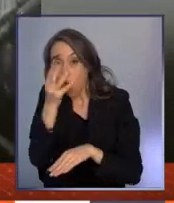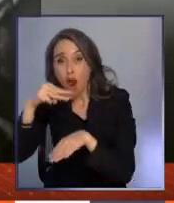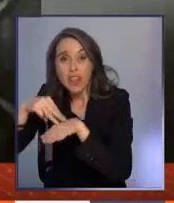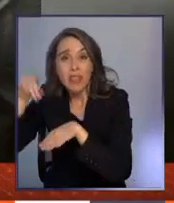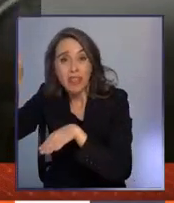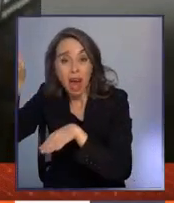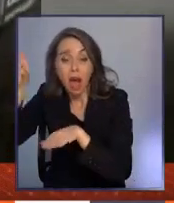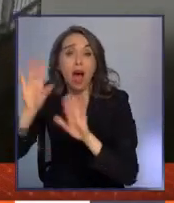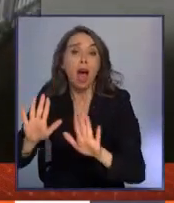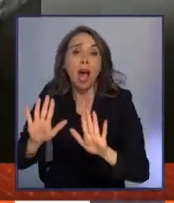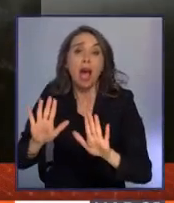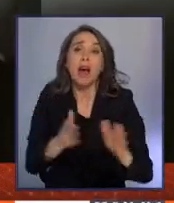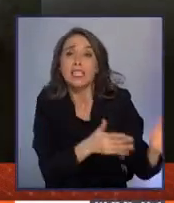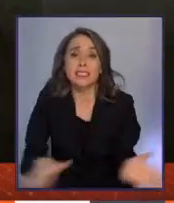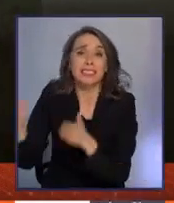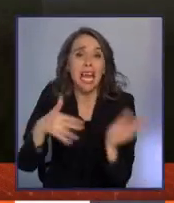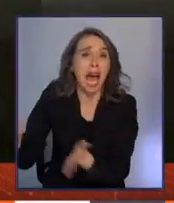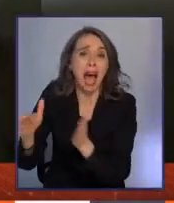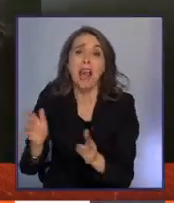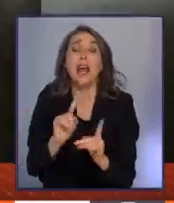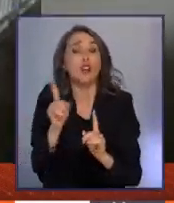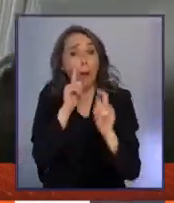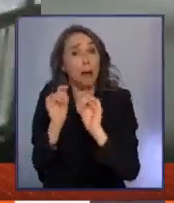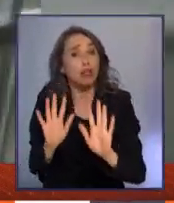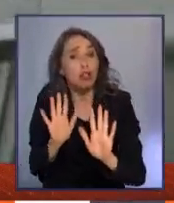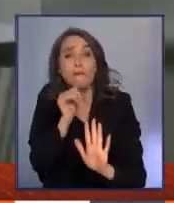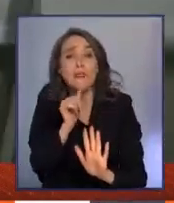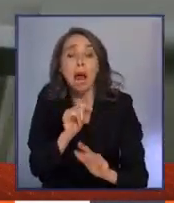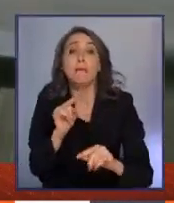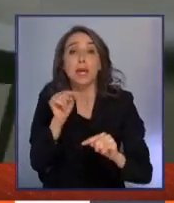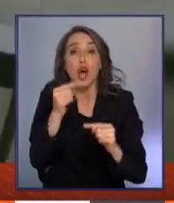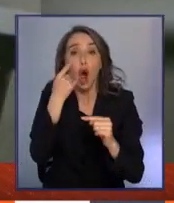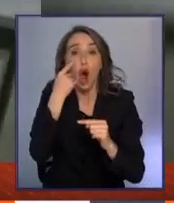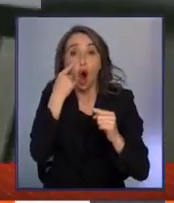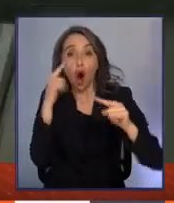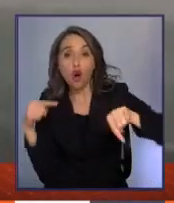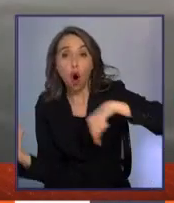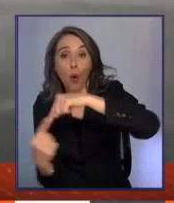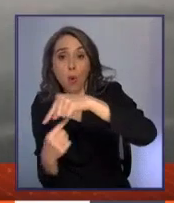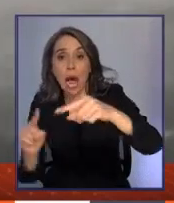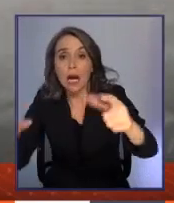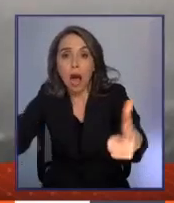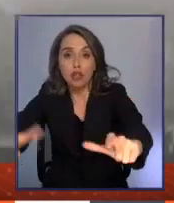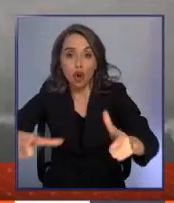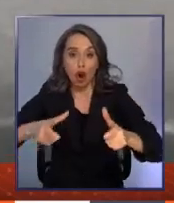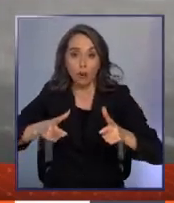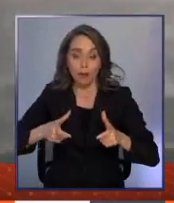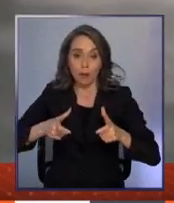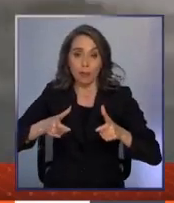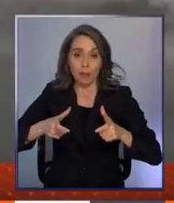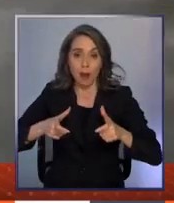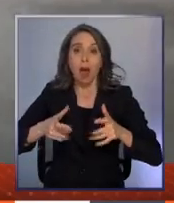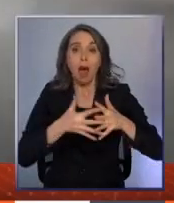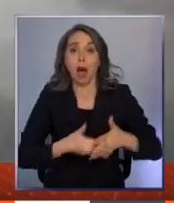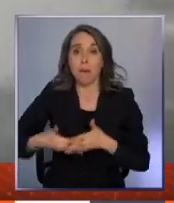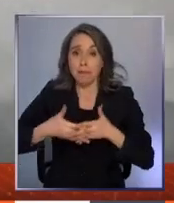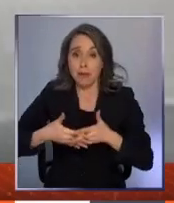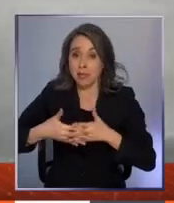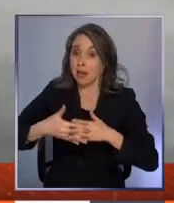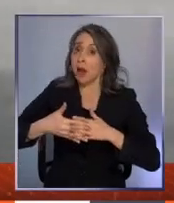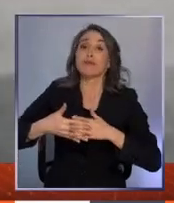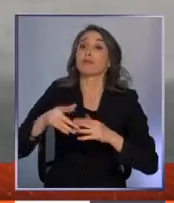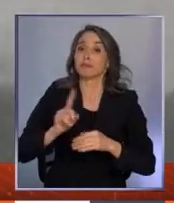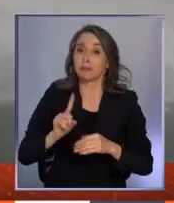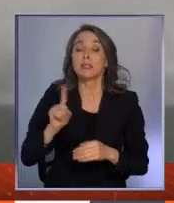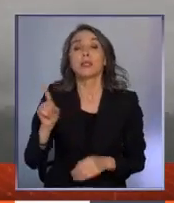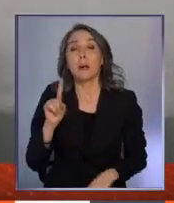hacerlo inmediatamente, a pesar que está confirmado que el ojo del huracán no va a entrar aquí a suelo estadounidense. El primer ministro